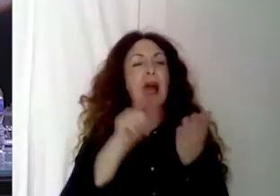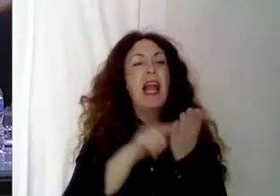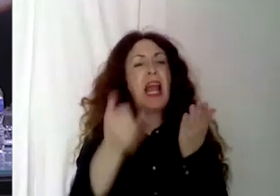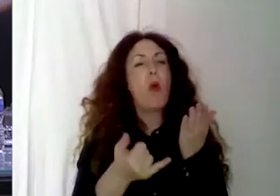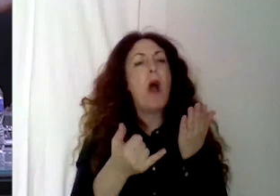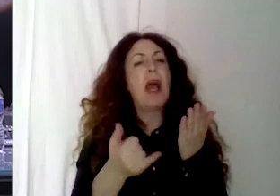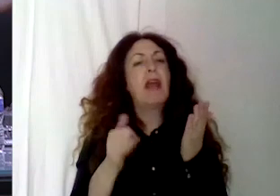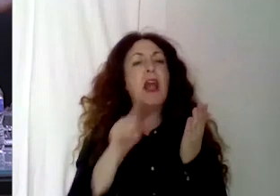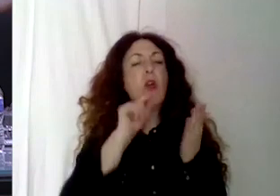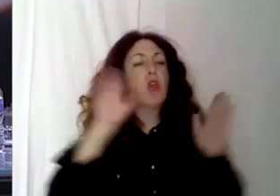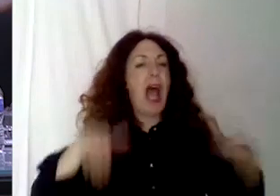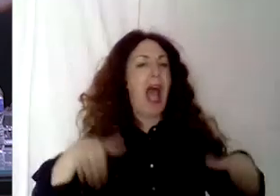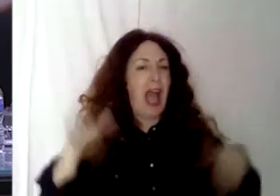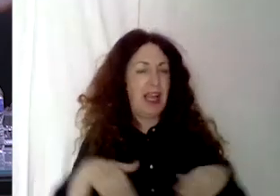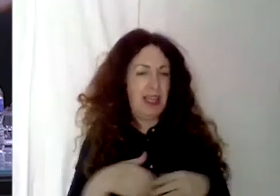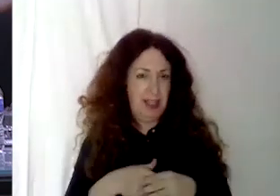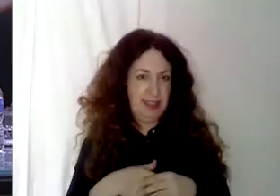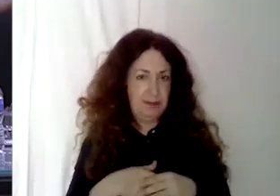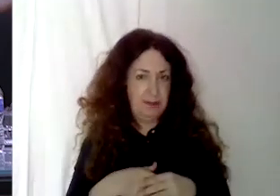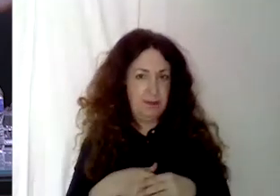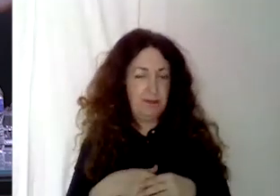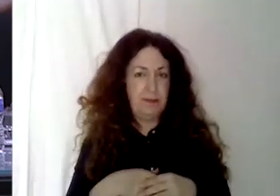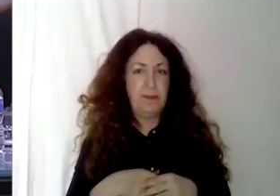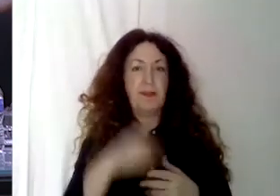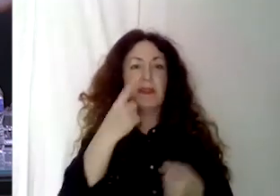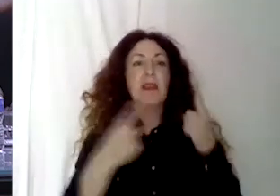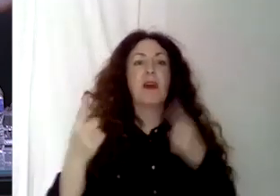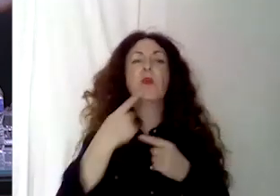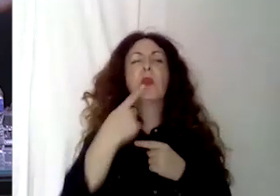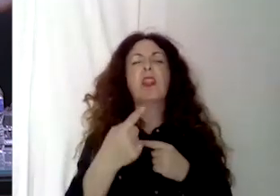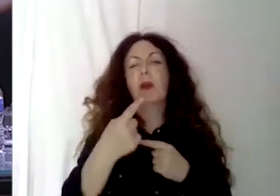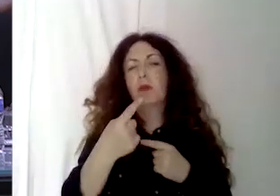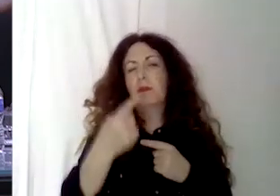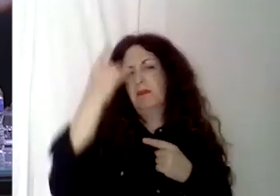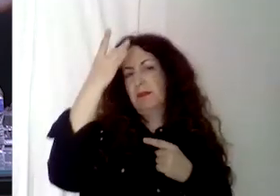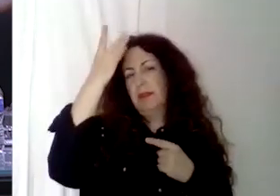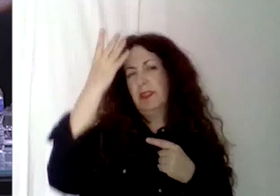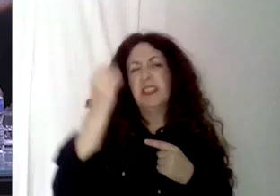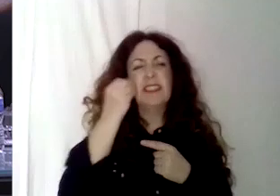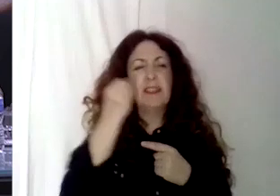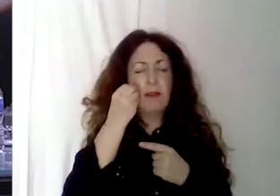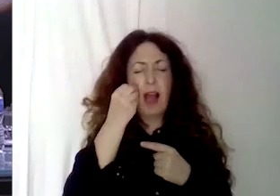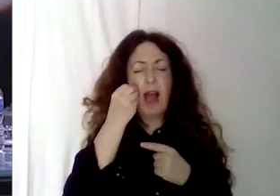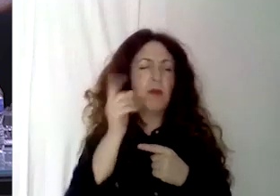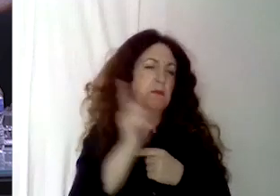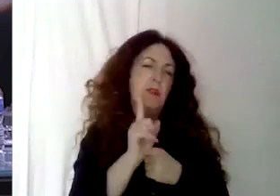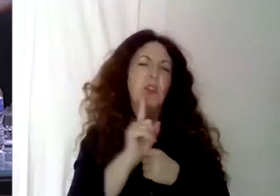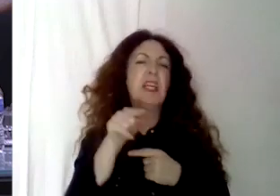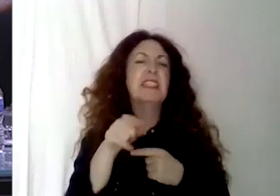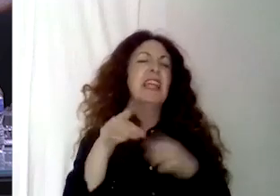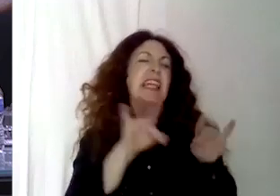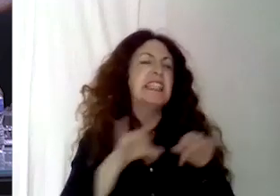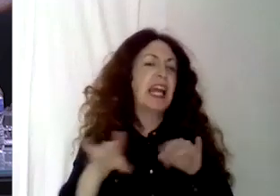diría, un chiflado. Yo no me meteré en ese territorio. Se lo dejo a Freud, una vez